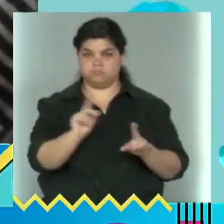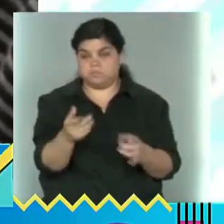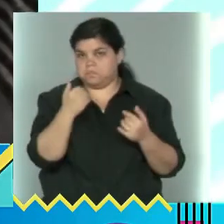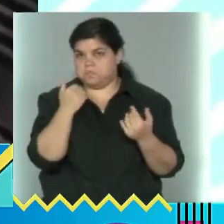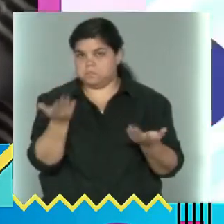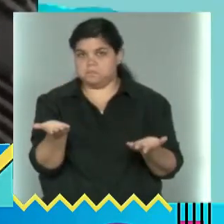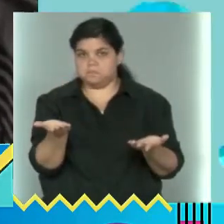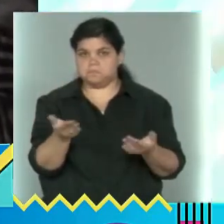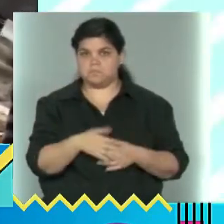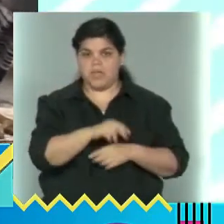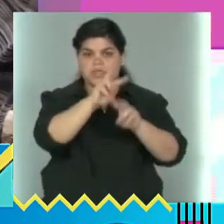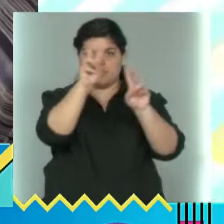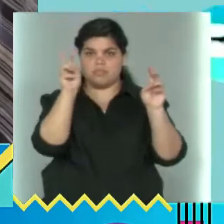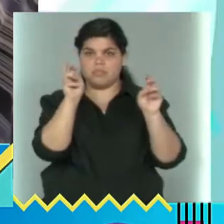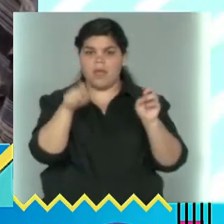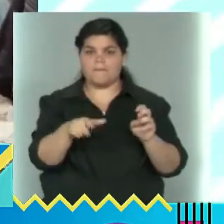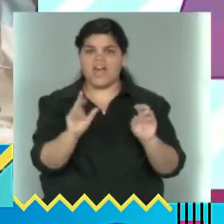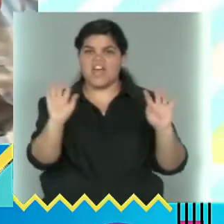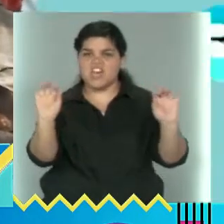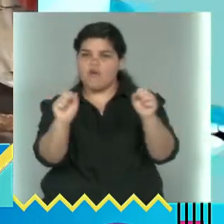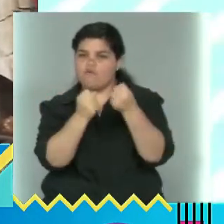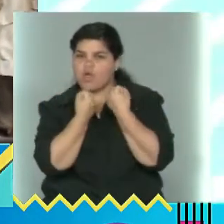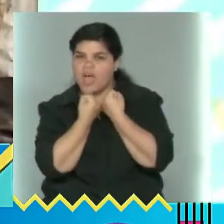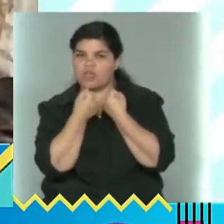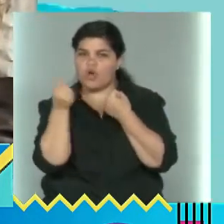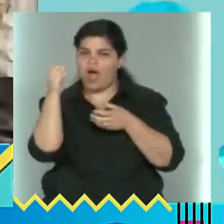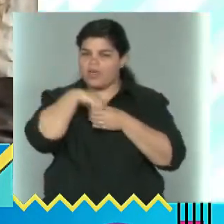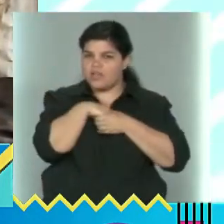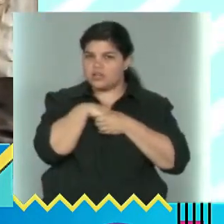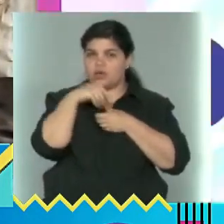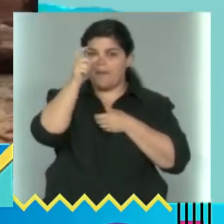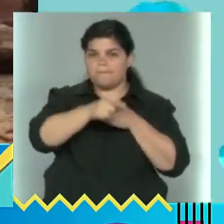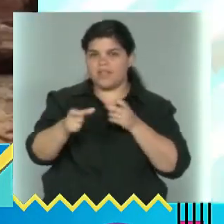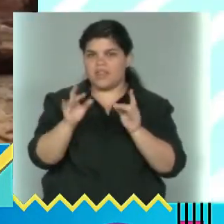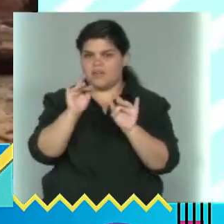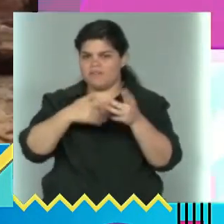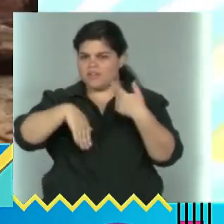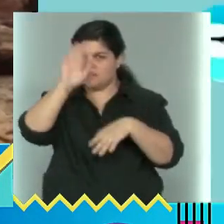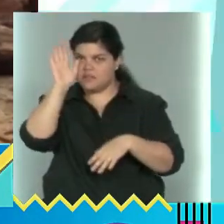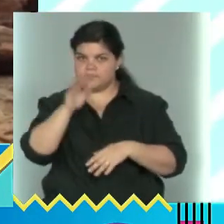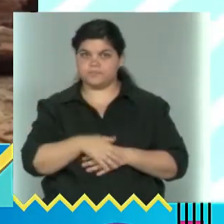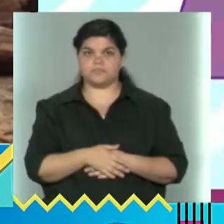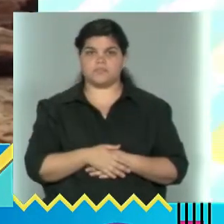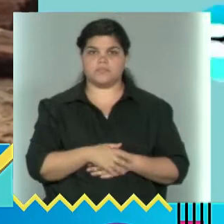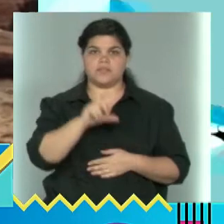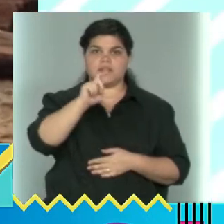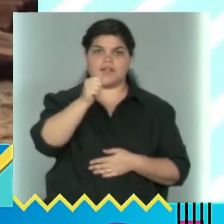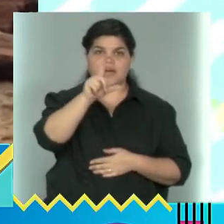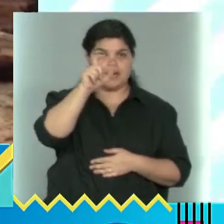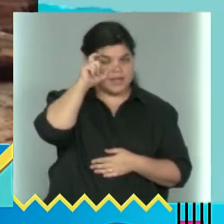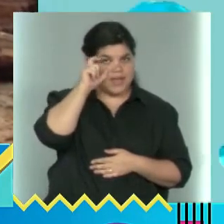Así que el tema de refugiados en Francia cada vez se complica más. Sí. Era en Calais, que es en el